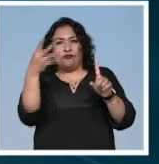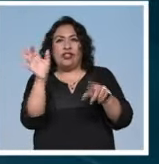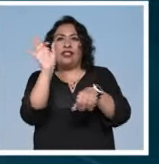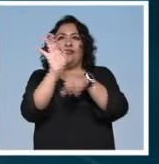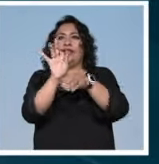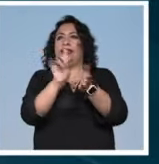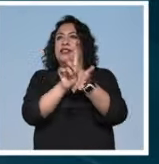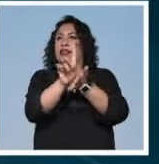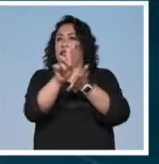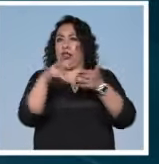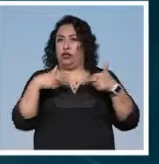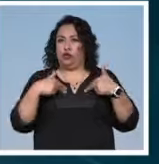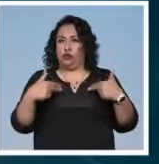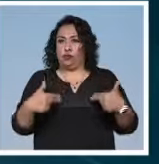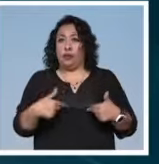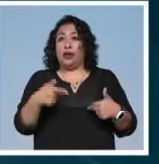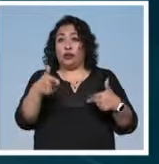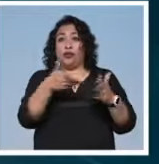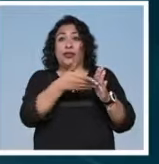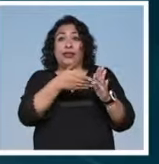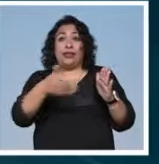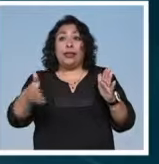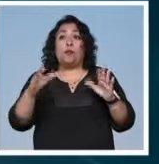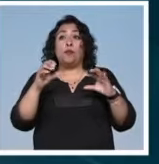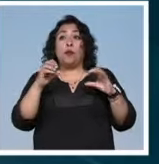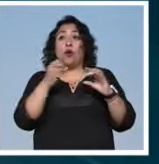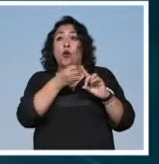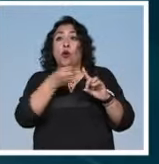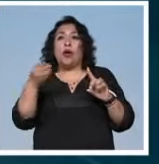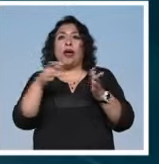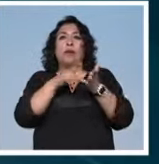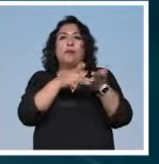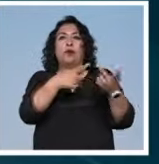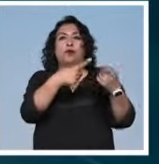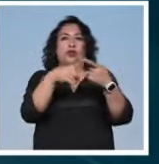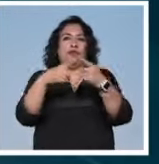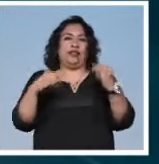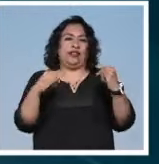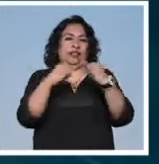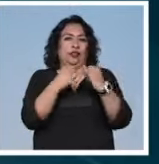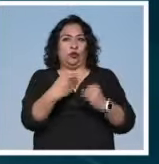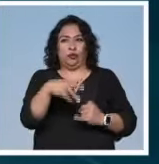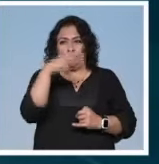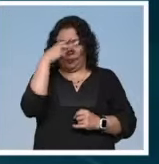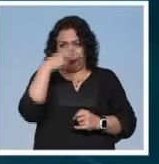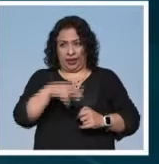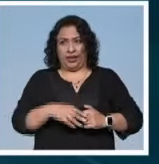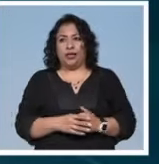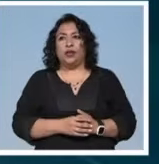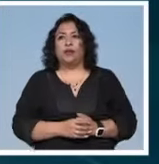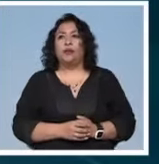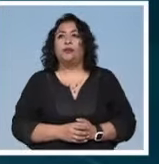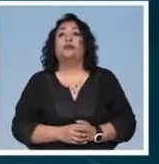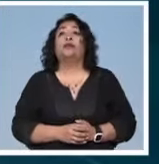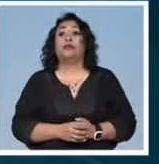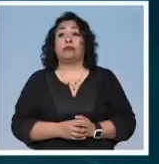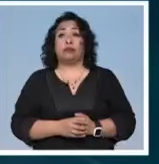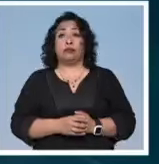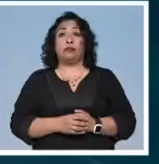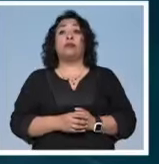de los derechos humanos. Esta temporada se organiza con el apoyo de varias instituciones mexicanas. Es